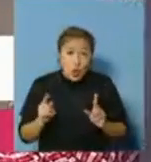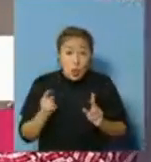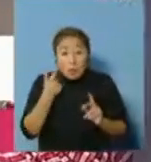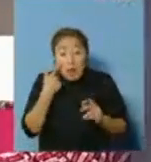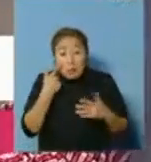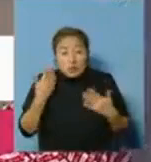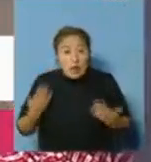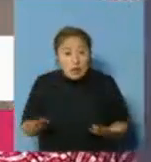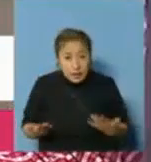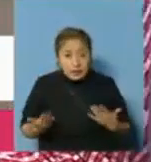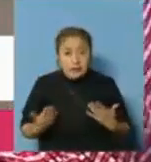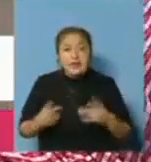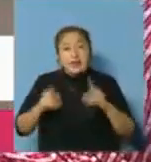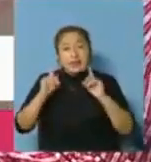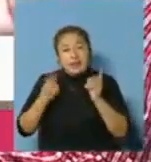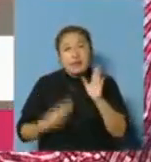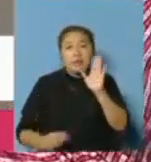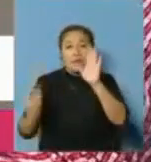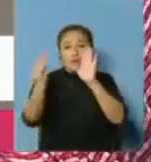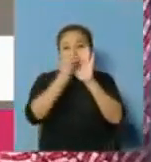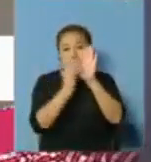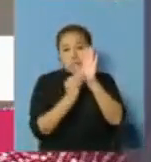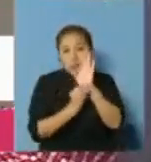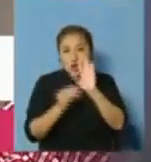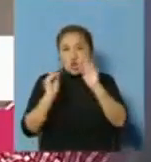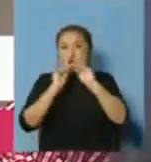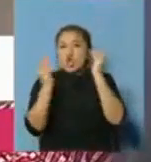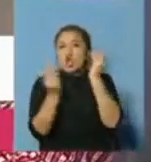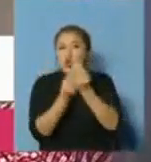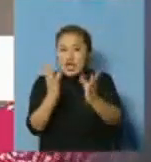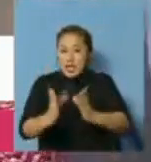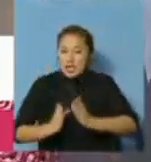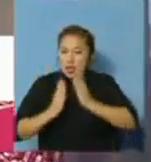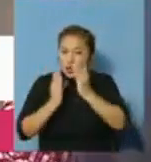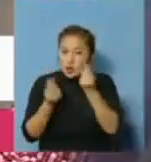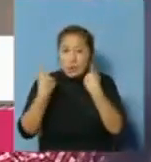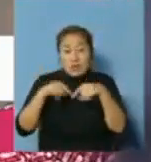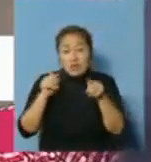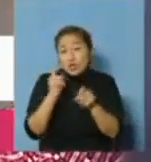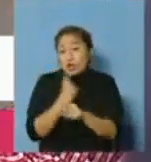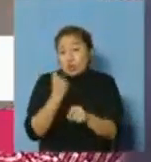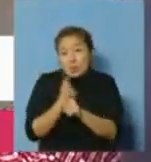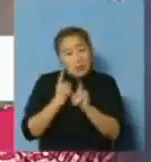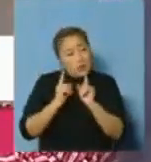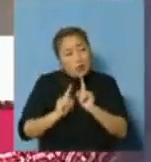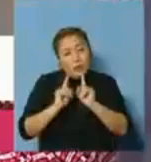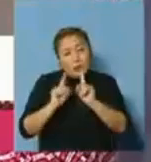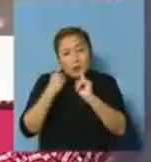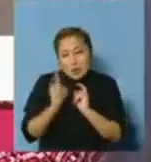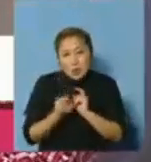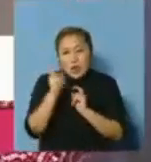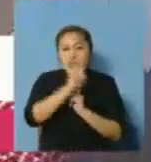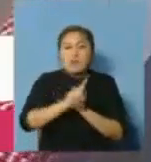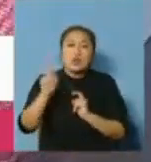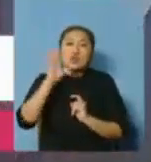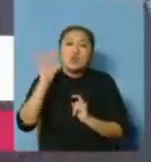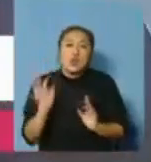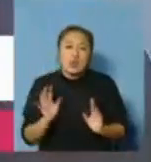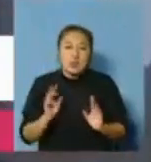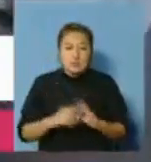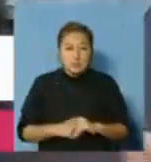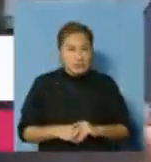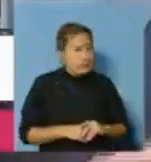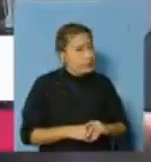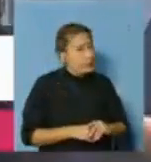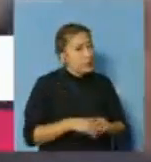que le hagamos se van a reincorporar con el total del beneficio si no corresponde van a mantener los 150 kilos